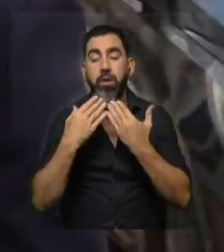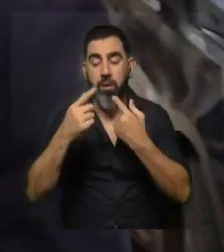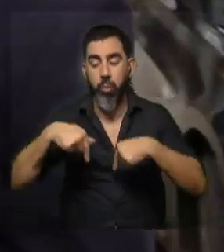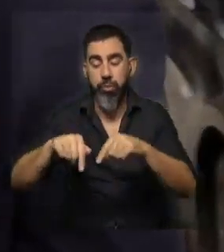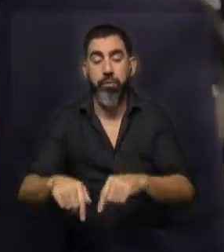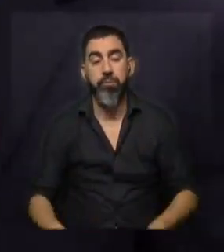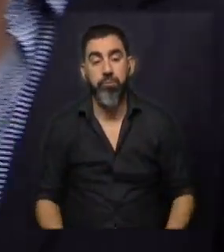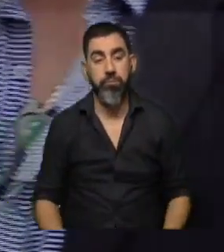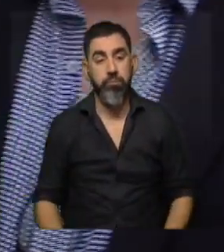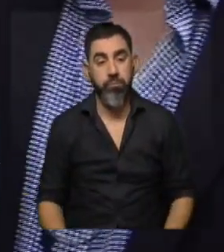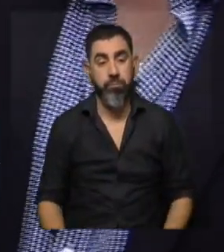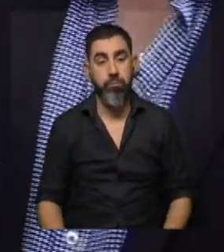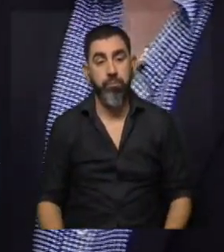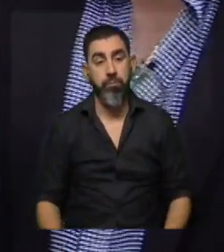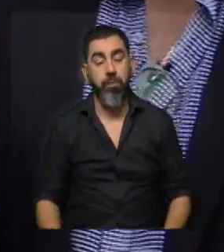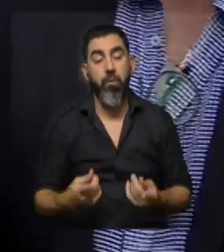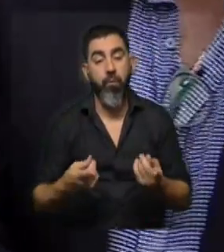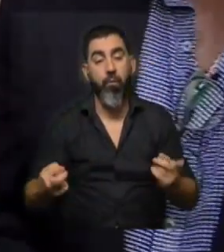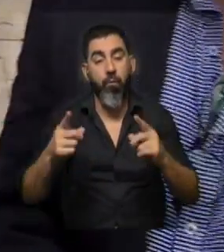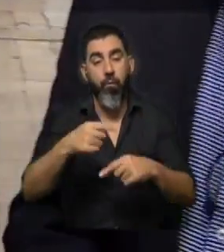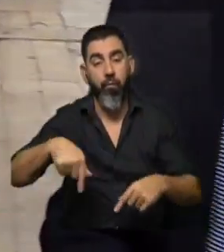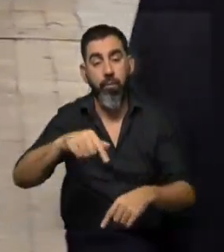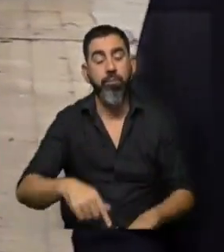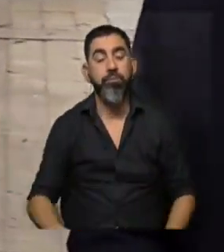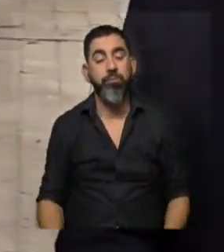a ustedes rosina volvemos contigo